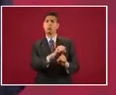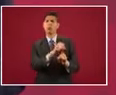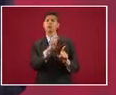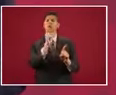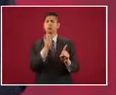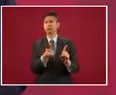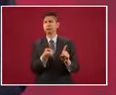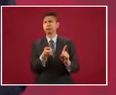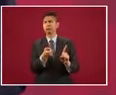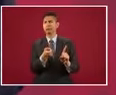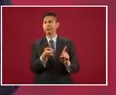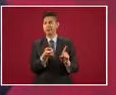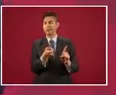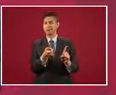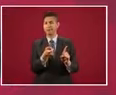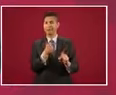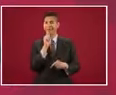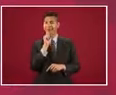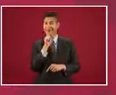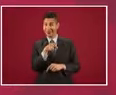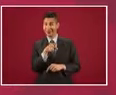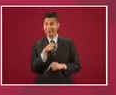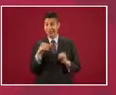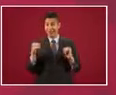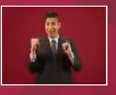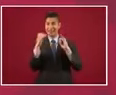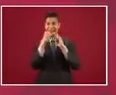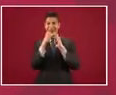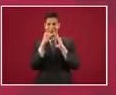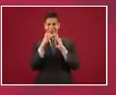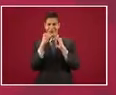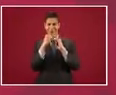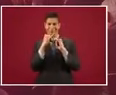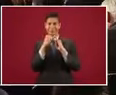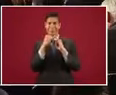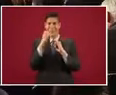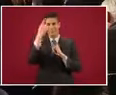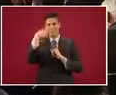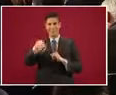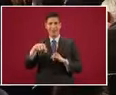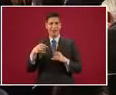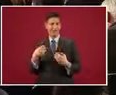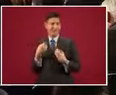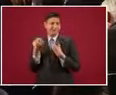que el instituto para devolverle al pueblo lo robado